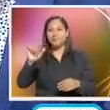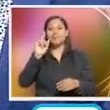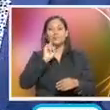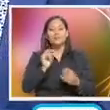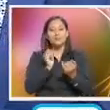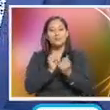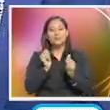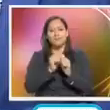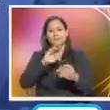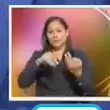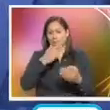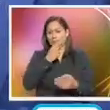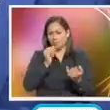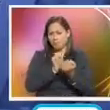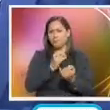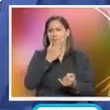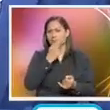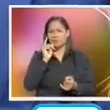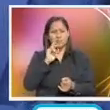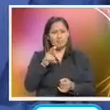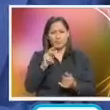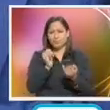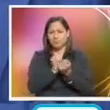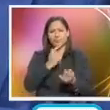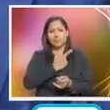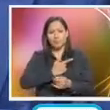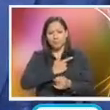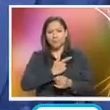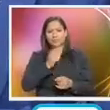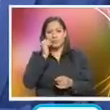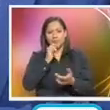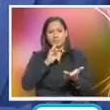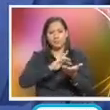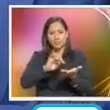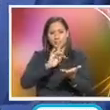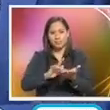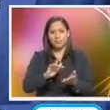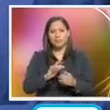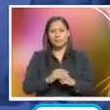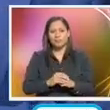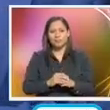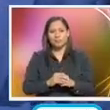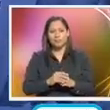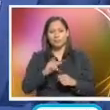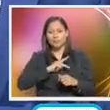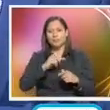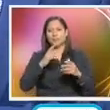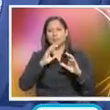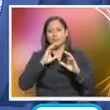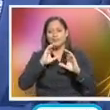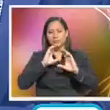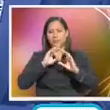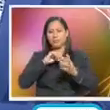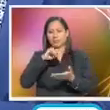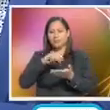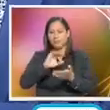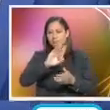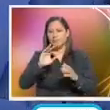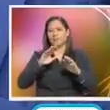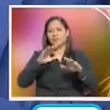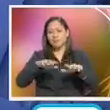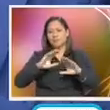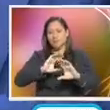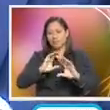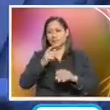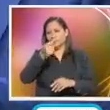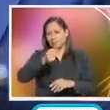todos también, porque hay tanto como mujeres y hombres que siempre están apoyándonos en cualquiera de nuestras presentaciones, y pues le mandamos un saludo muy especial